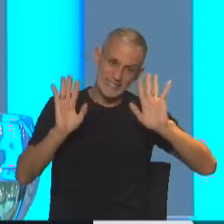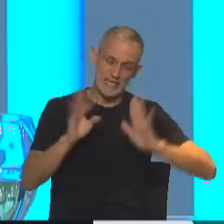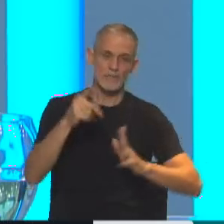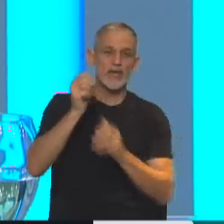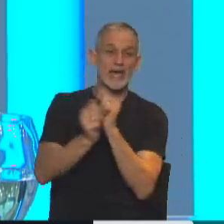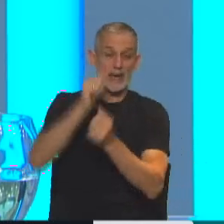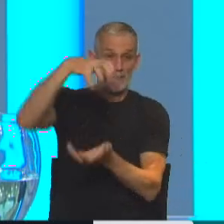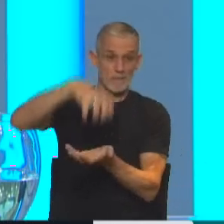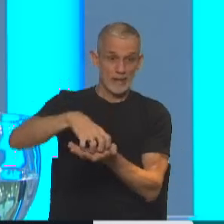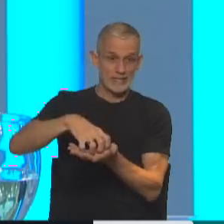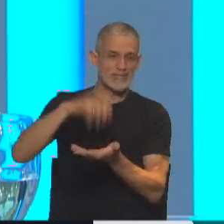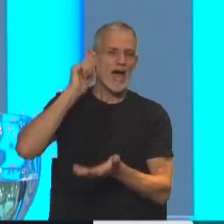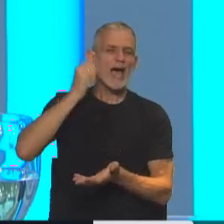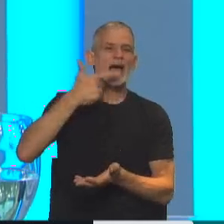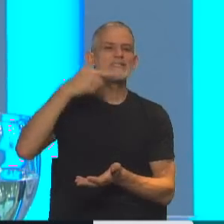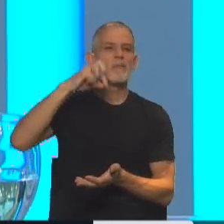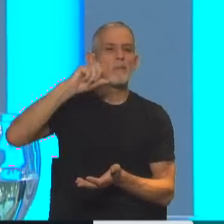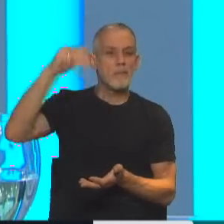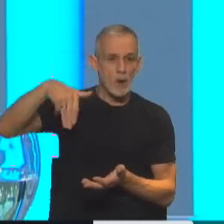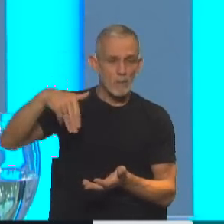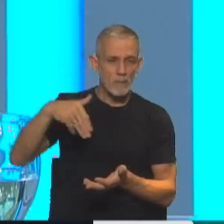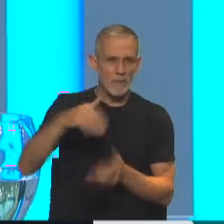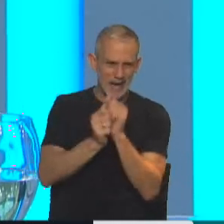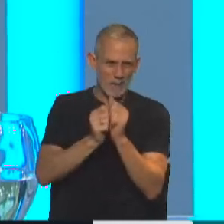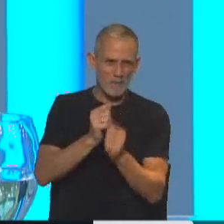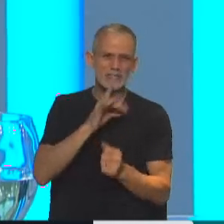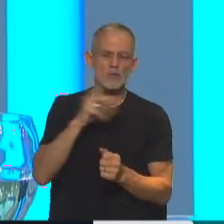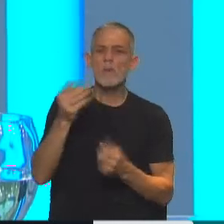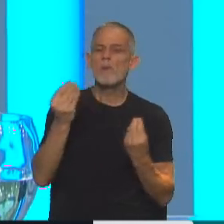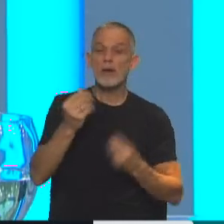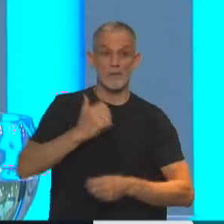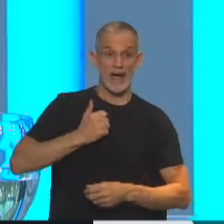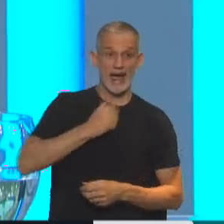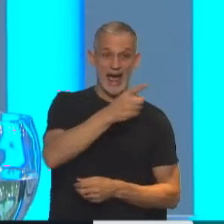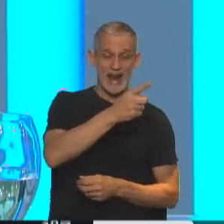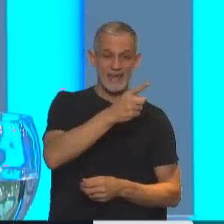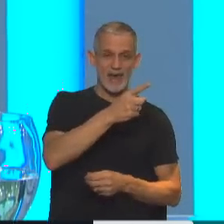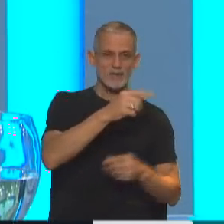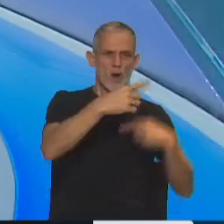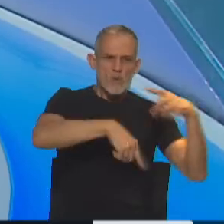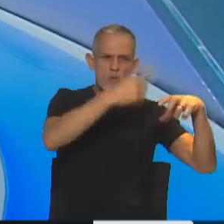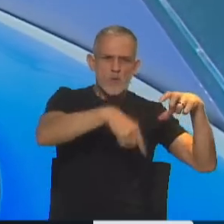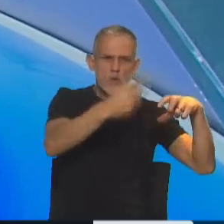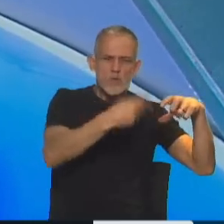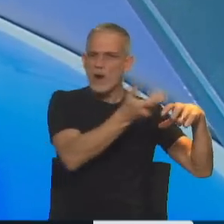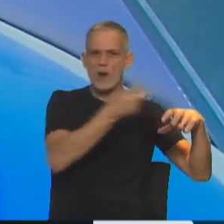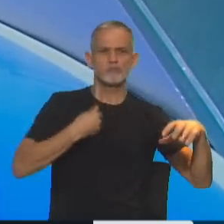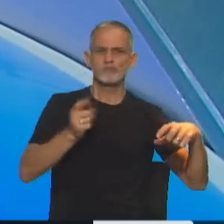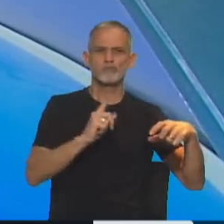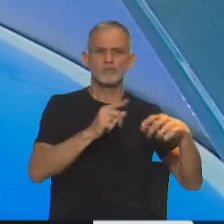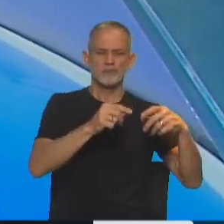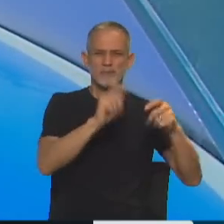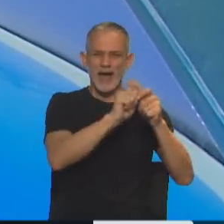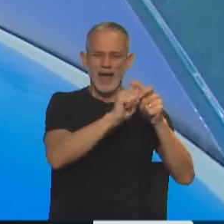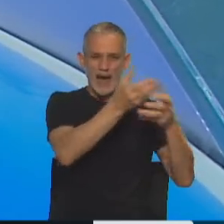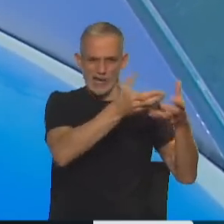empresa gazprom una empresa rusa porque canadá no le quiso devolver una turbina que servía para la reparación